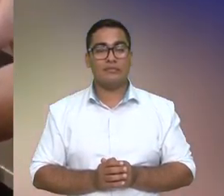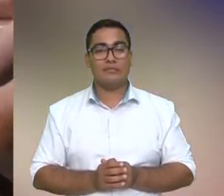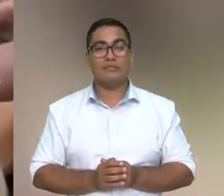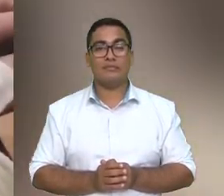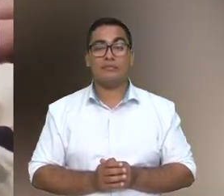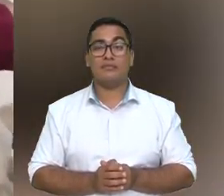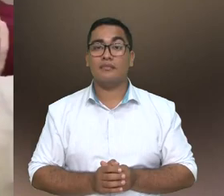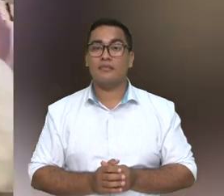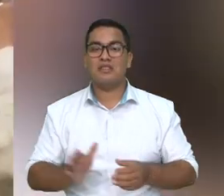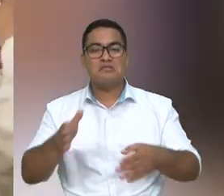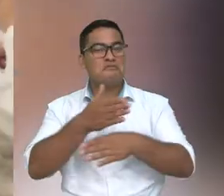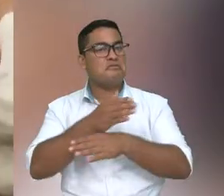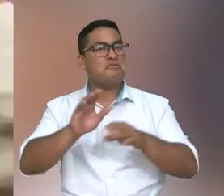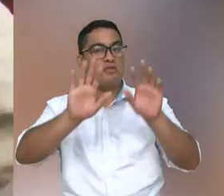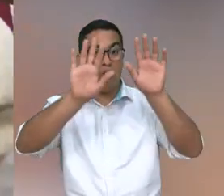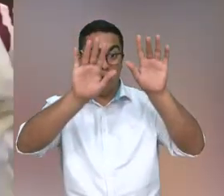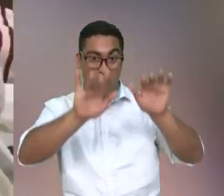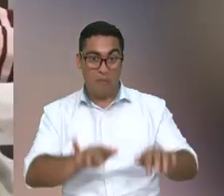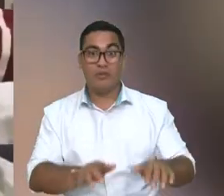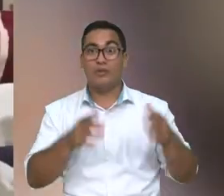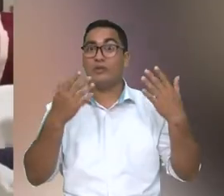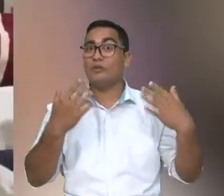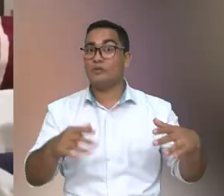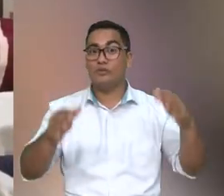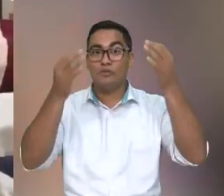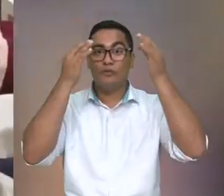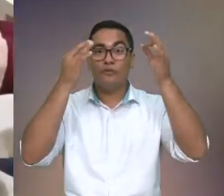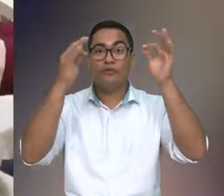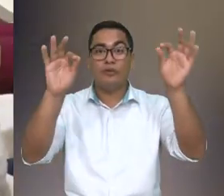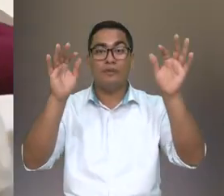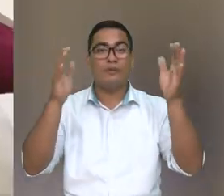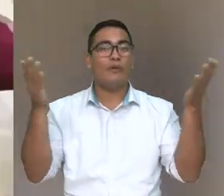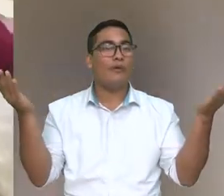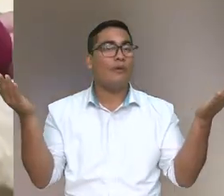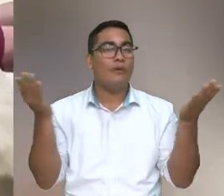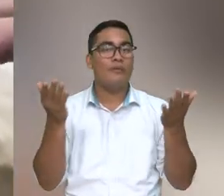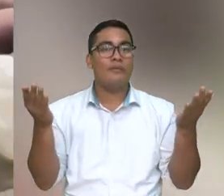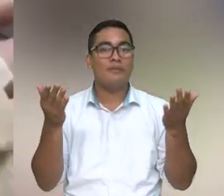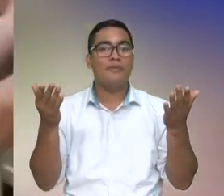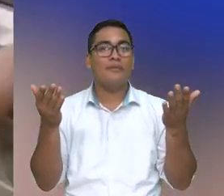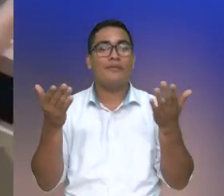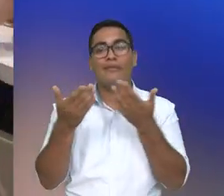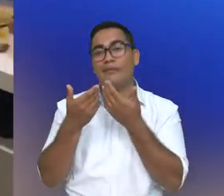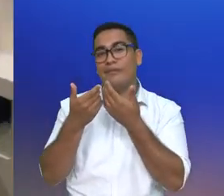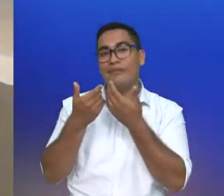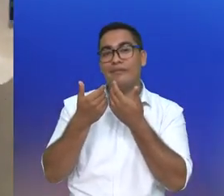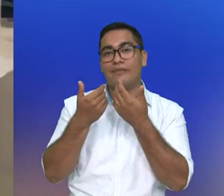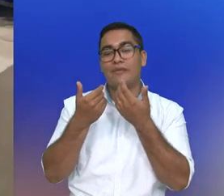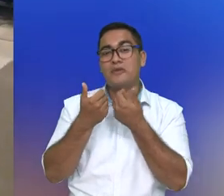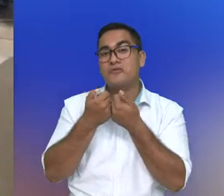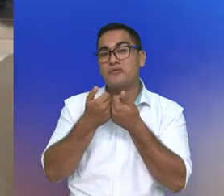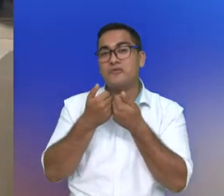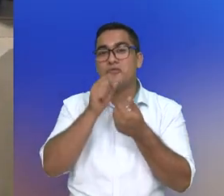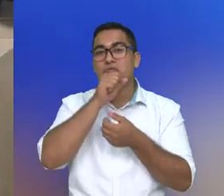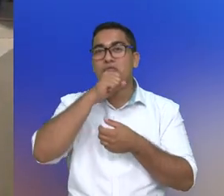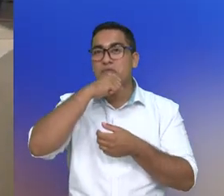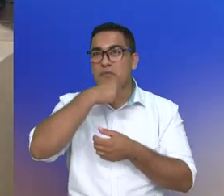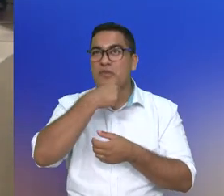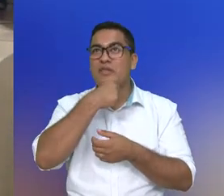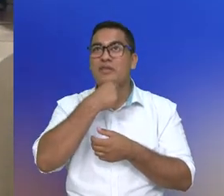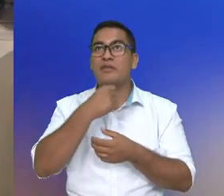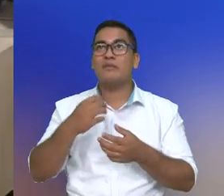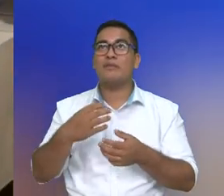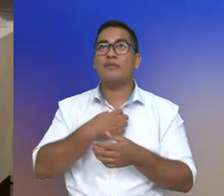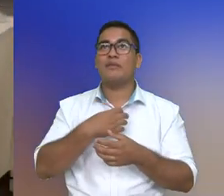En las redes sociales ha cobrado enorme popularidad una grabación en la que una pareja australiana de jubilados recrea en su sala de